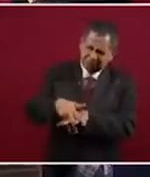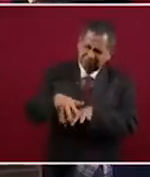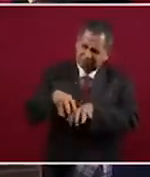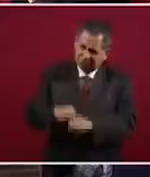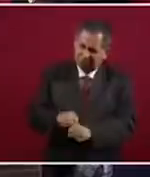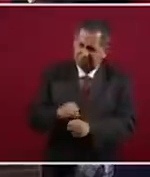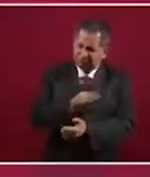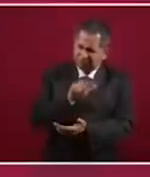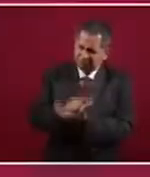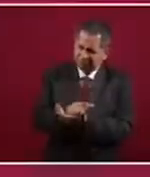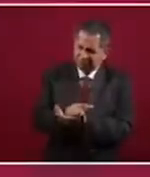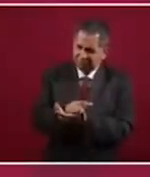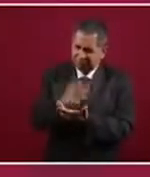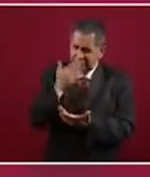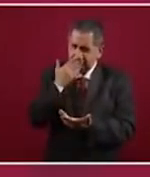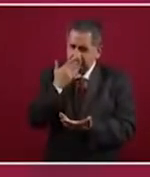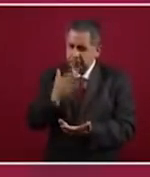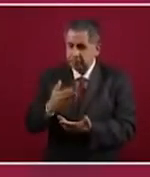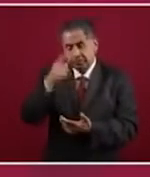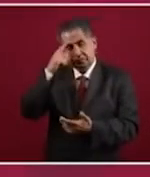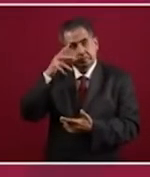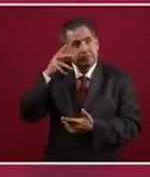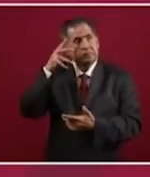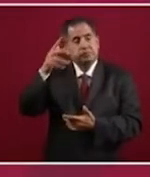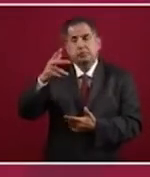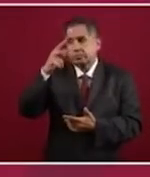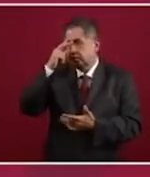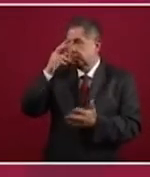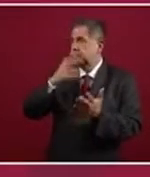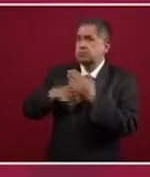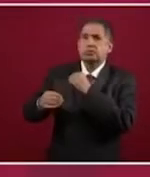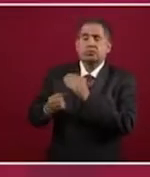para la construcción del méxico nuevo